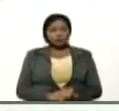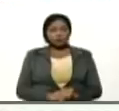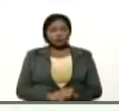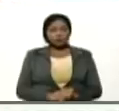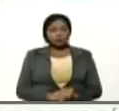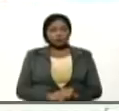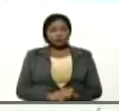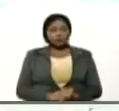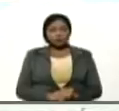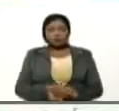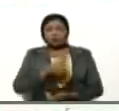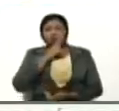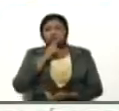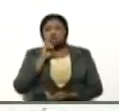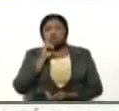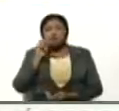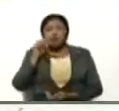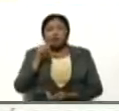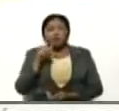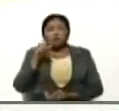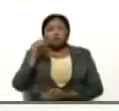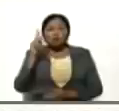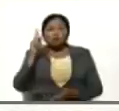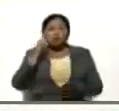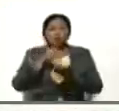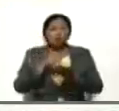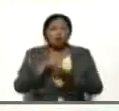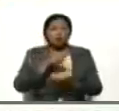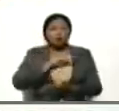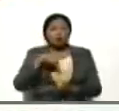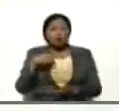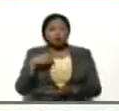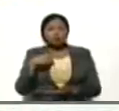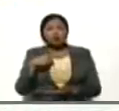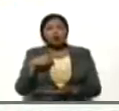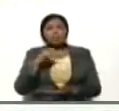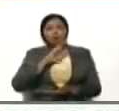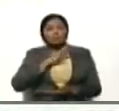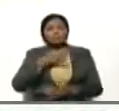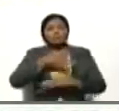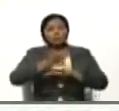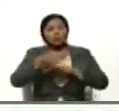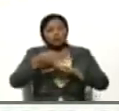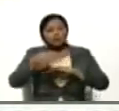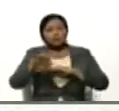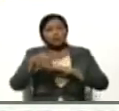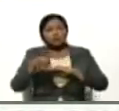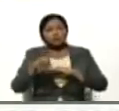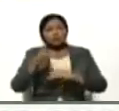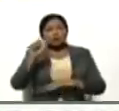No nombramos aquí porque no pudo llegar, pero es nuestra candidata al municipio